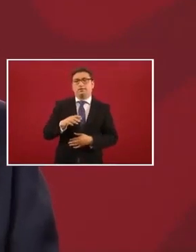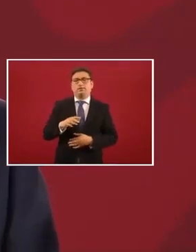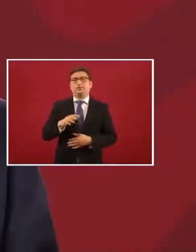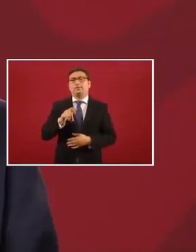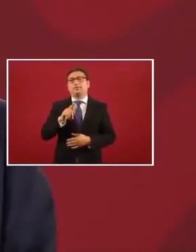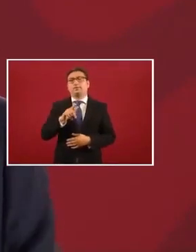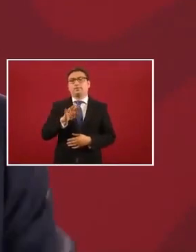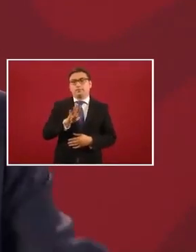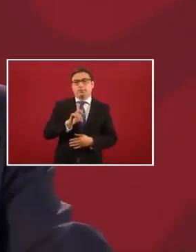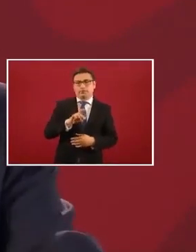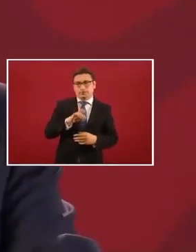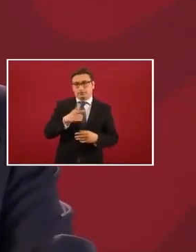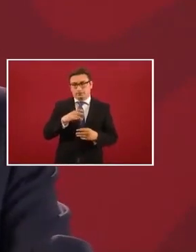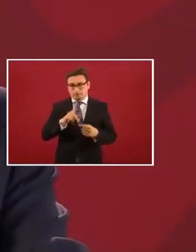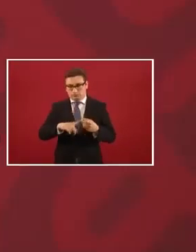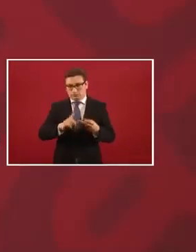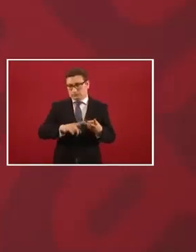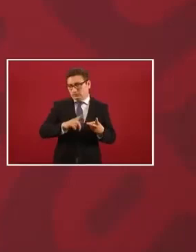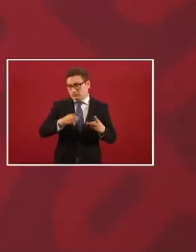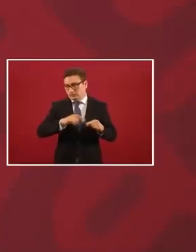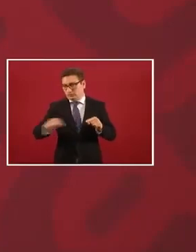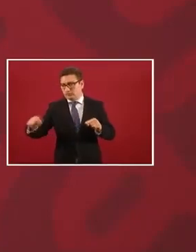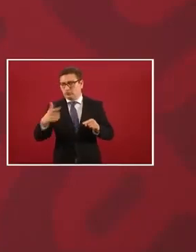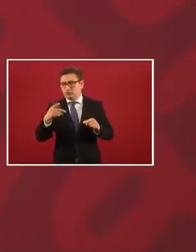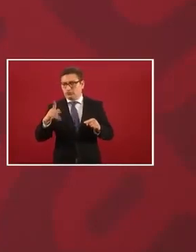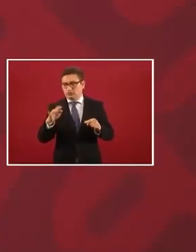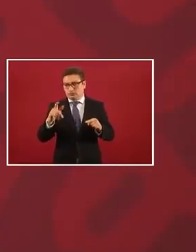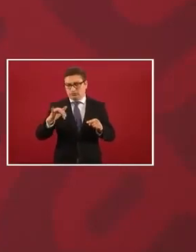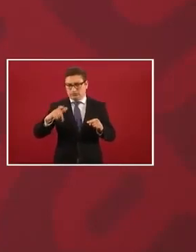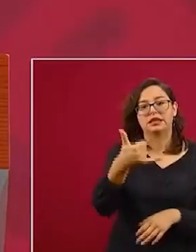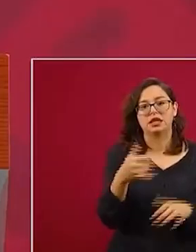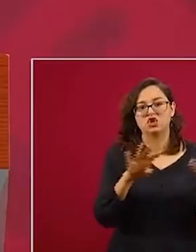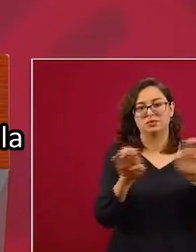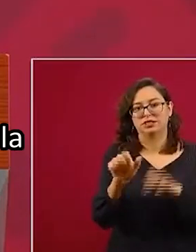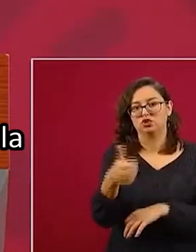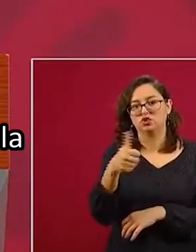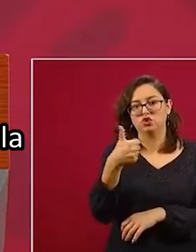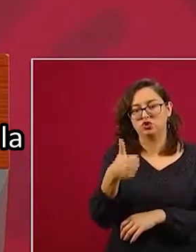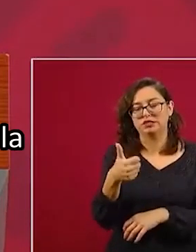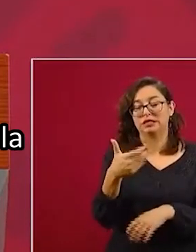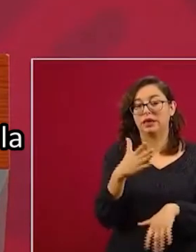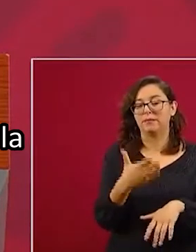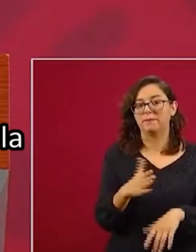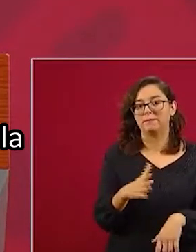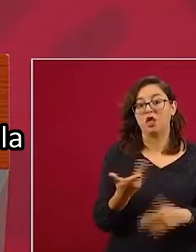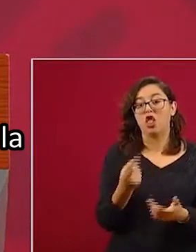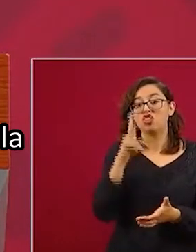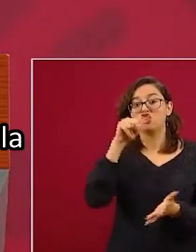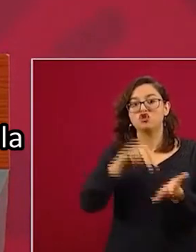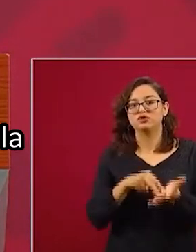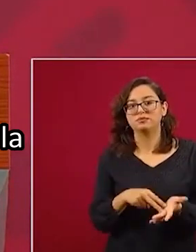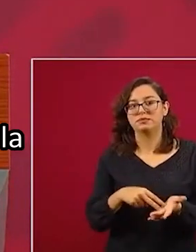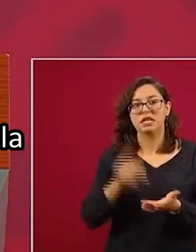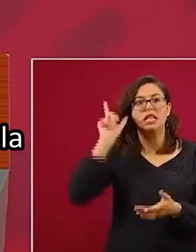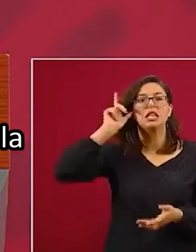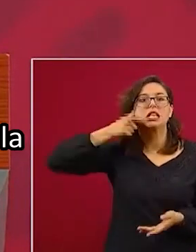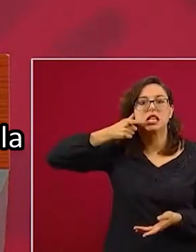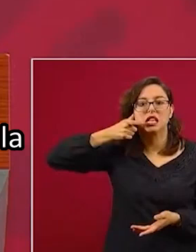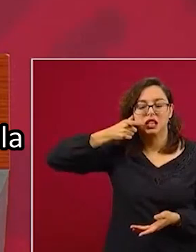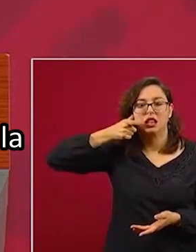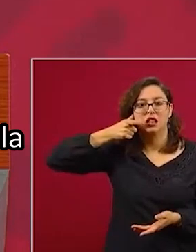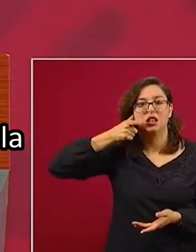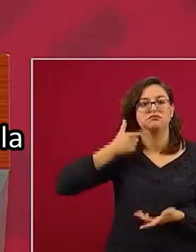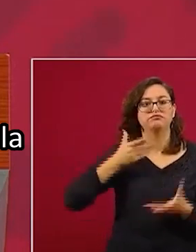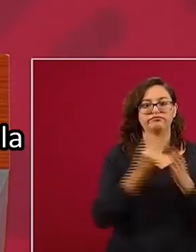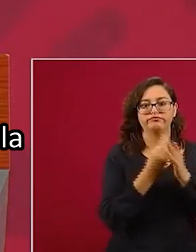está ayudando a las mujeres de más pobreza y más necesitadas. La presidenta del Instituto Nacional de las Mujeres, Nadine